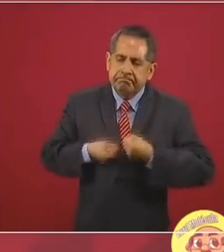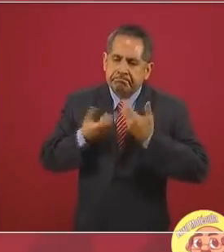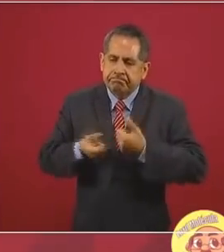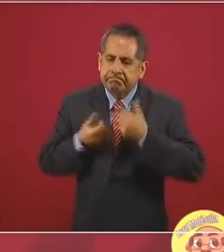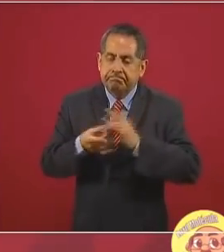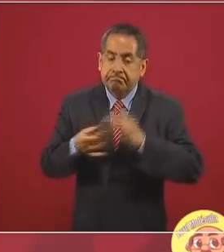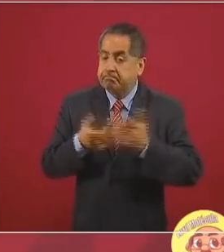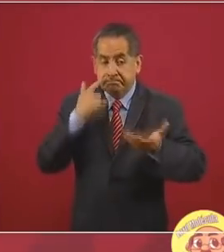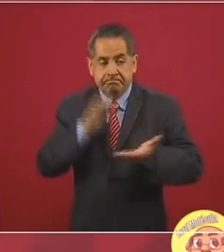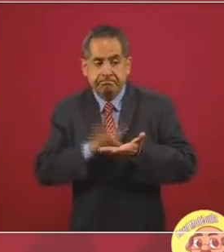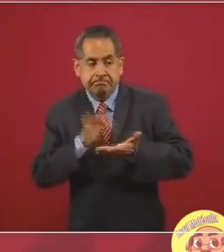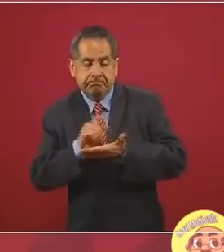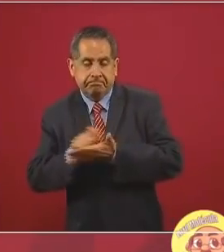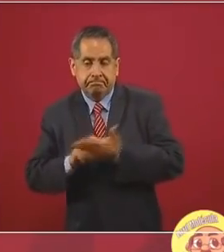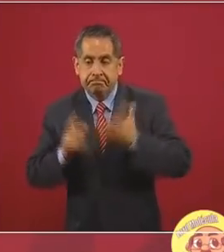No